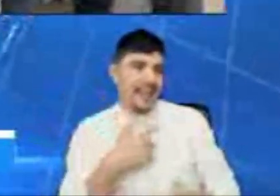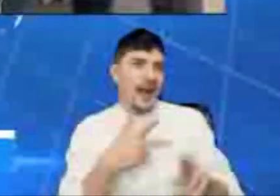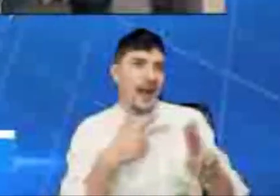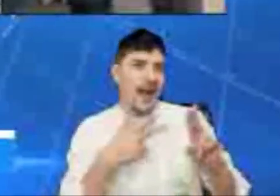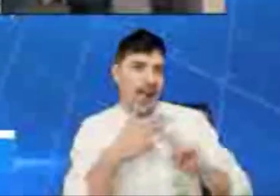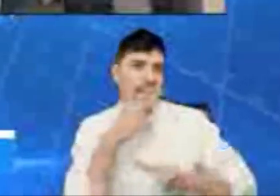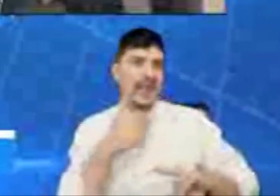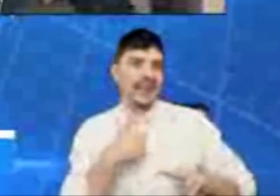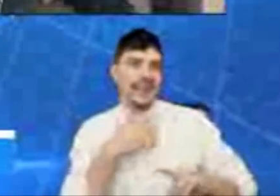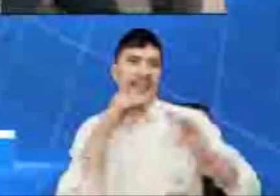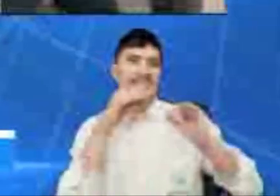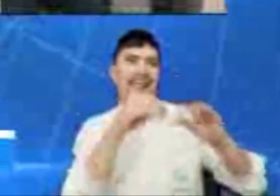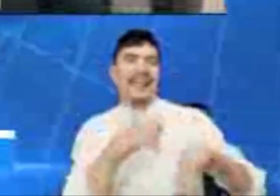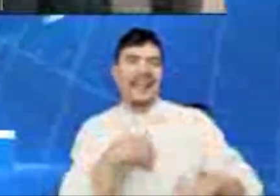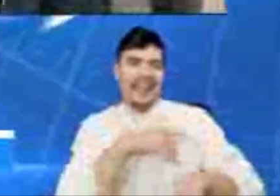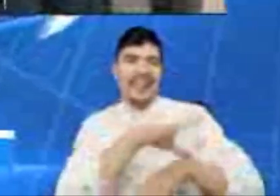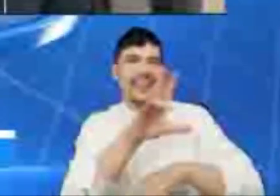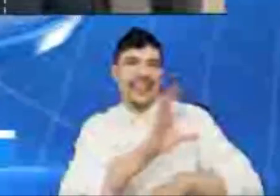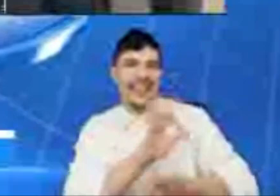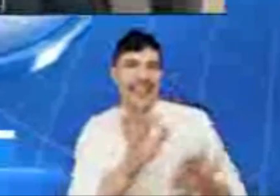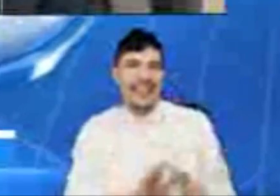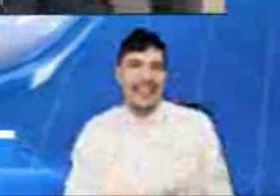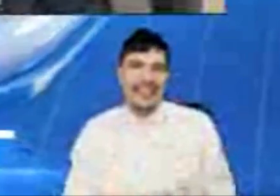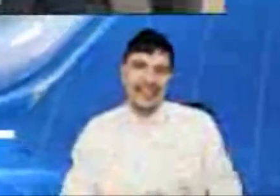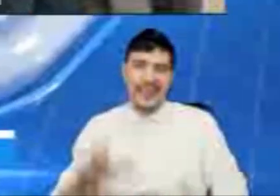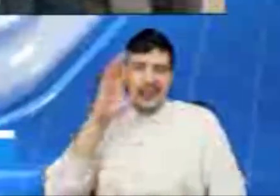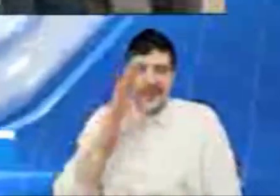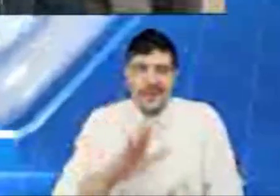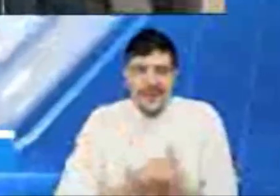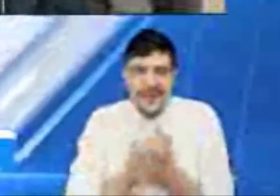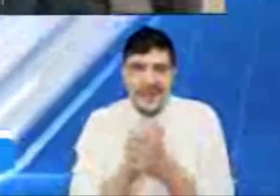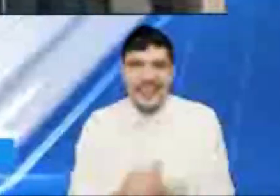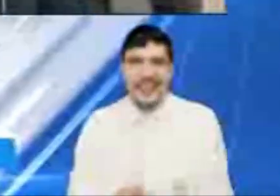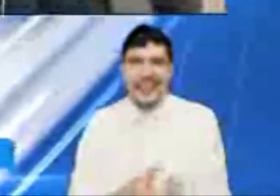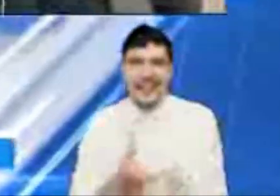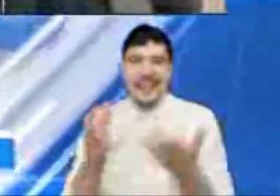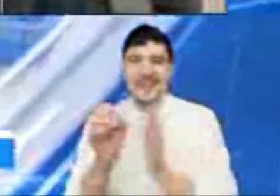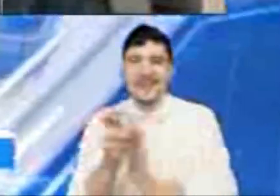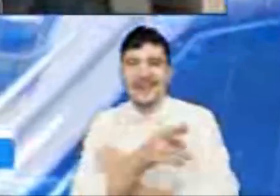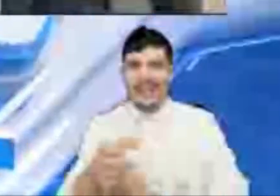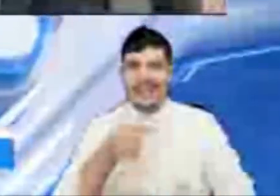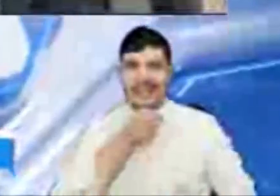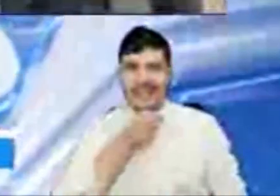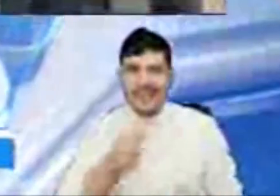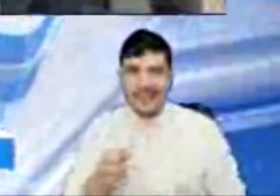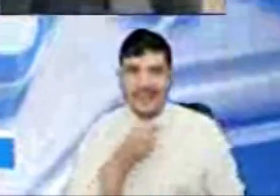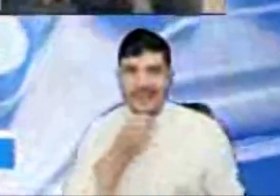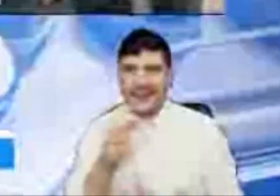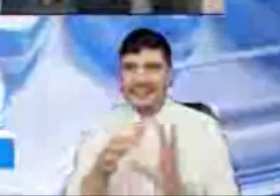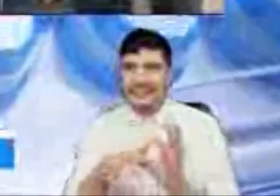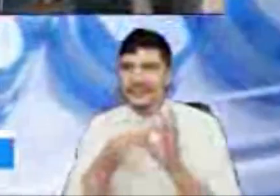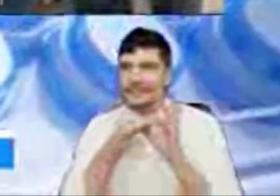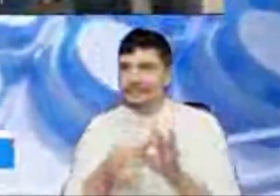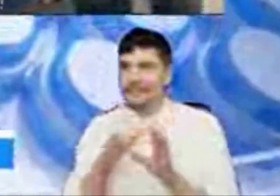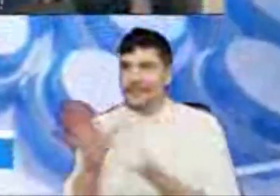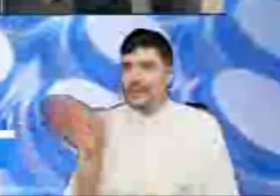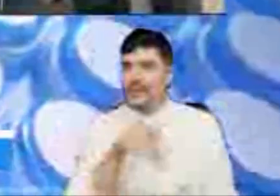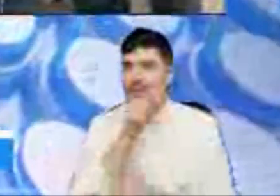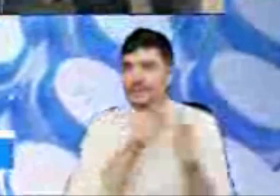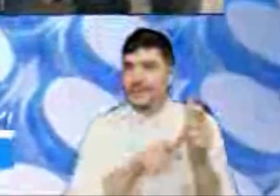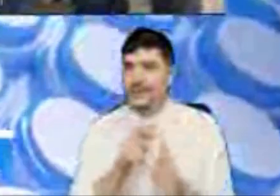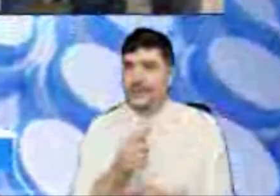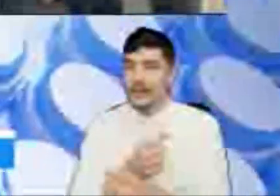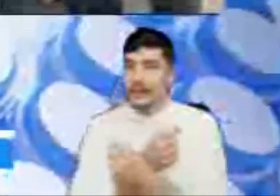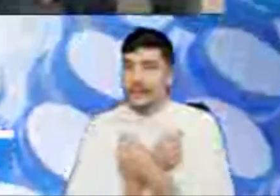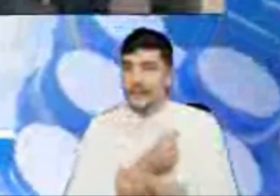Ronald, amigos de Oriente Noticias, amigos del Gran Santander, mis queridos fieles seguidores, que los amo con todo mi corazón y siempre los voy a llevar